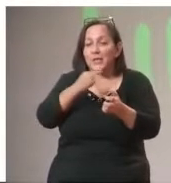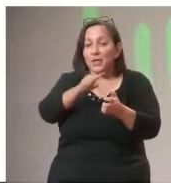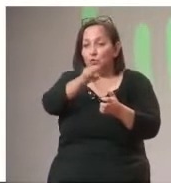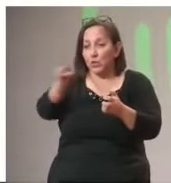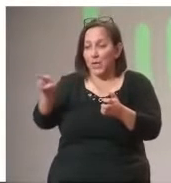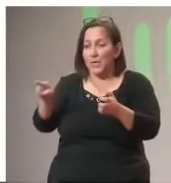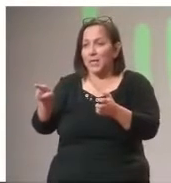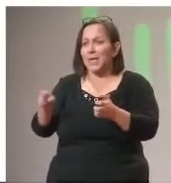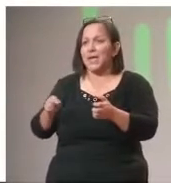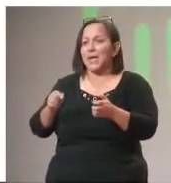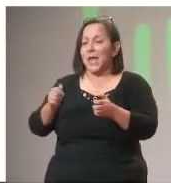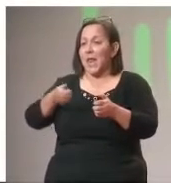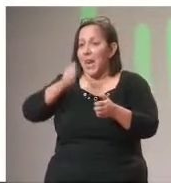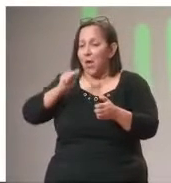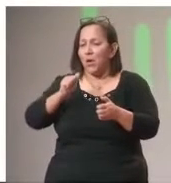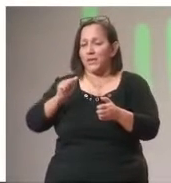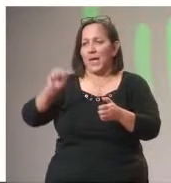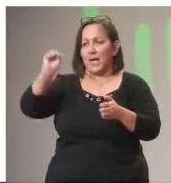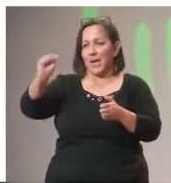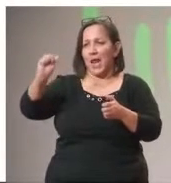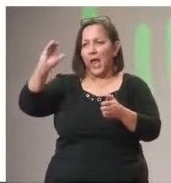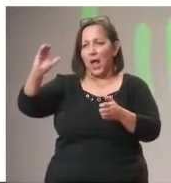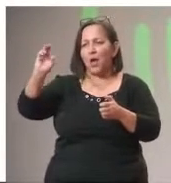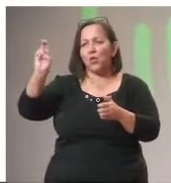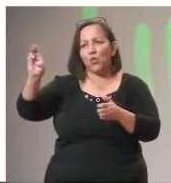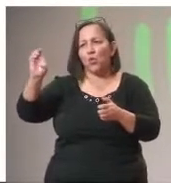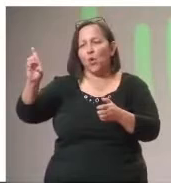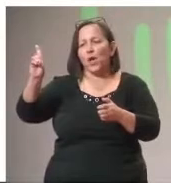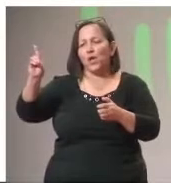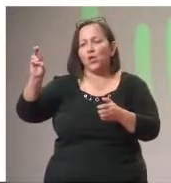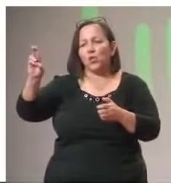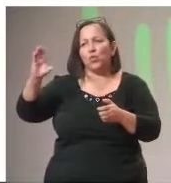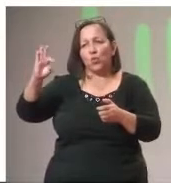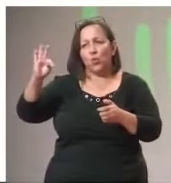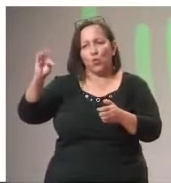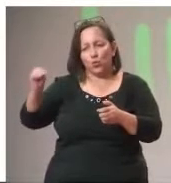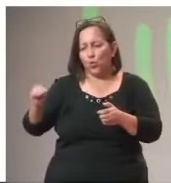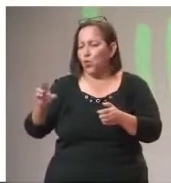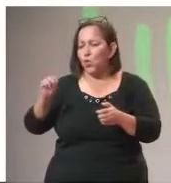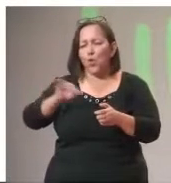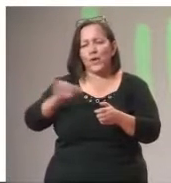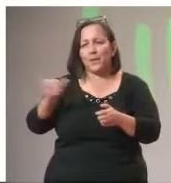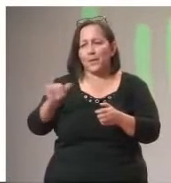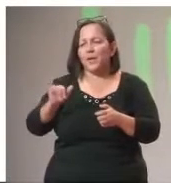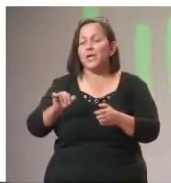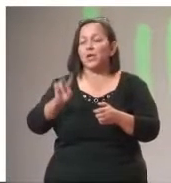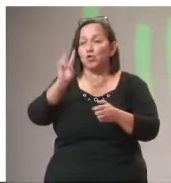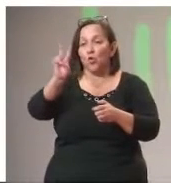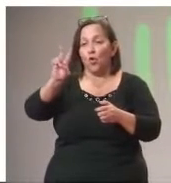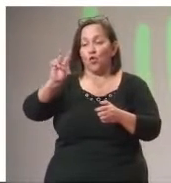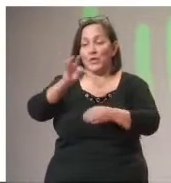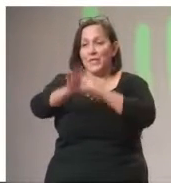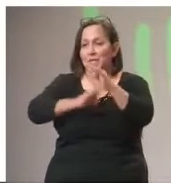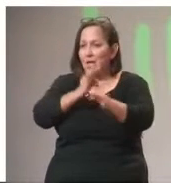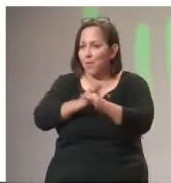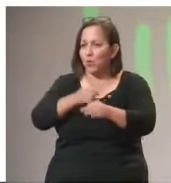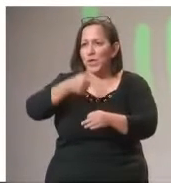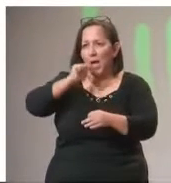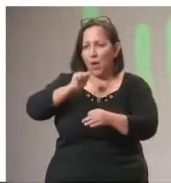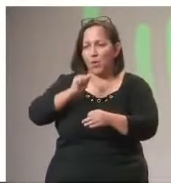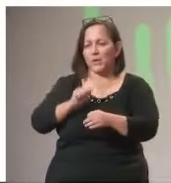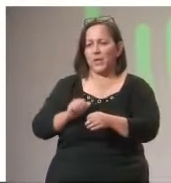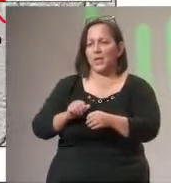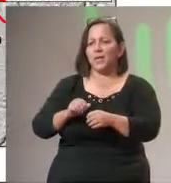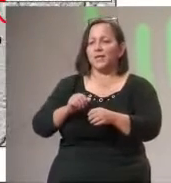misma. Y básicamente es una mezcla de dos tipos de agua que podemos rastrear. Y está muy marcado en la diferencia este-oeste que hay en